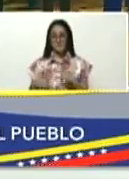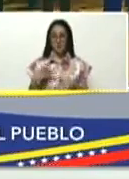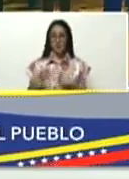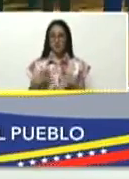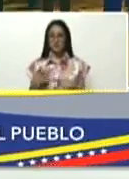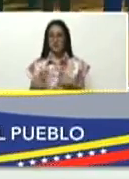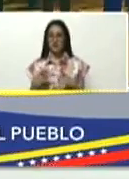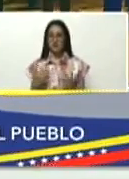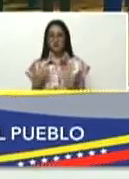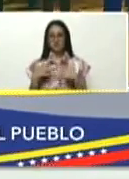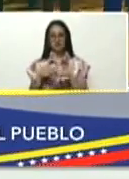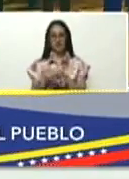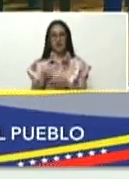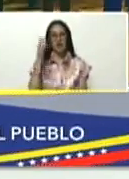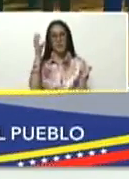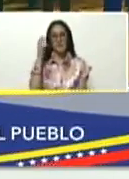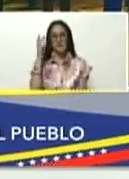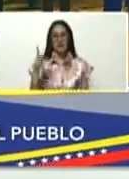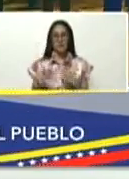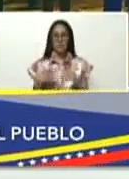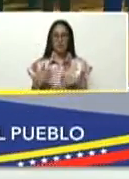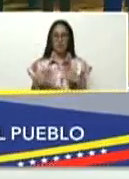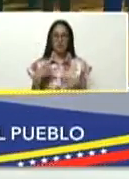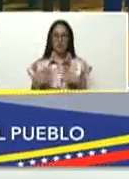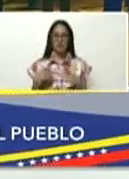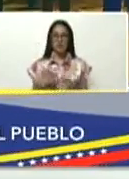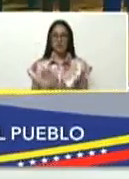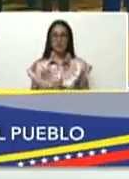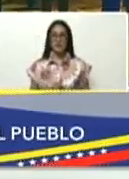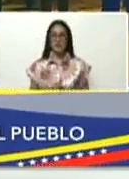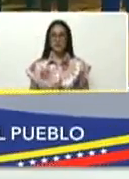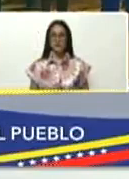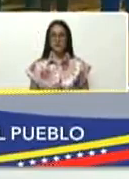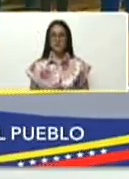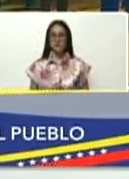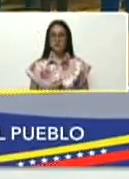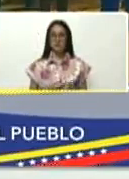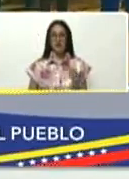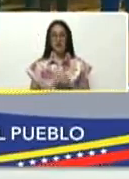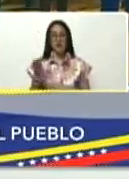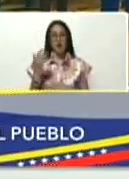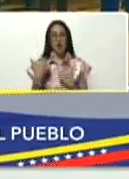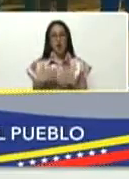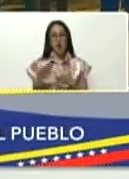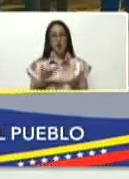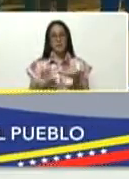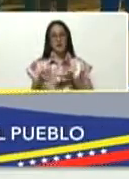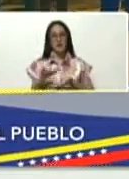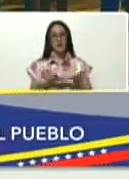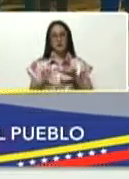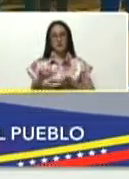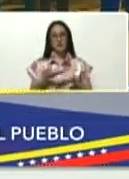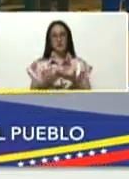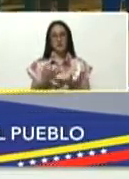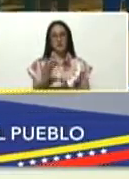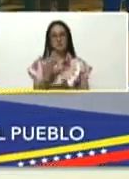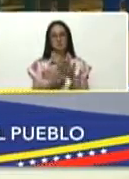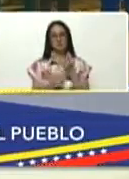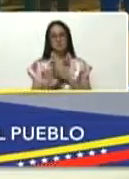para integrar capacidades productivas, para elevar el comercio